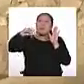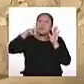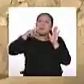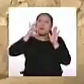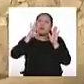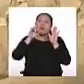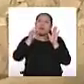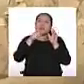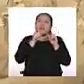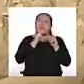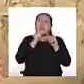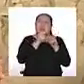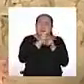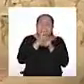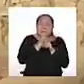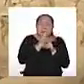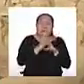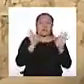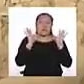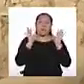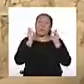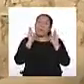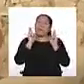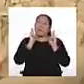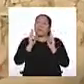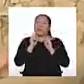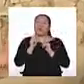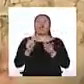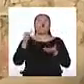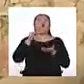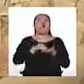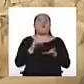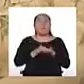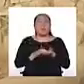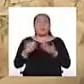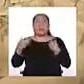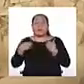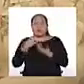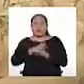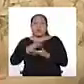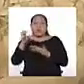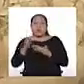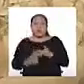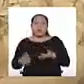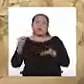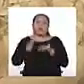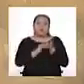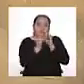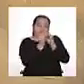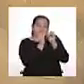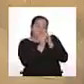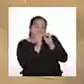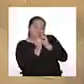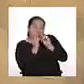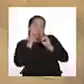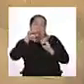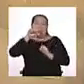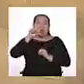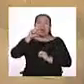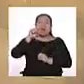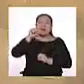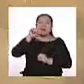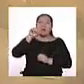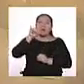de cuidado, tal vez. Por suerte, se está emprendiendo todo un proyecto para revalorar Garagay. Este